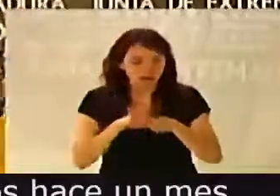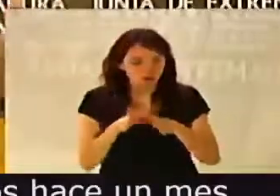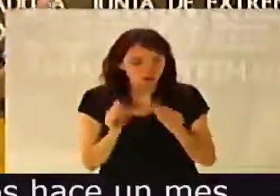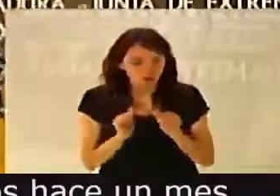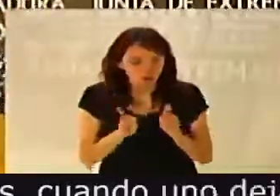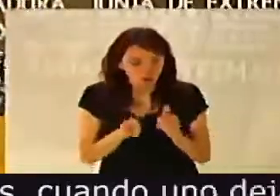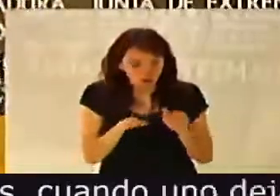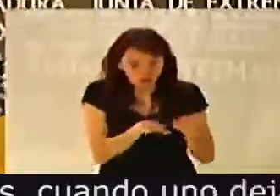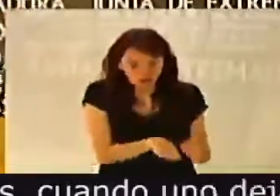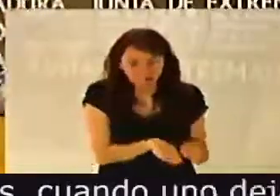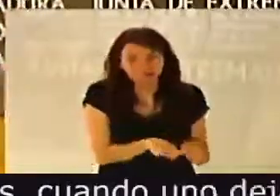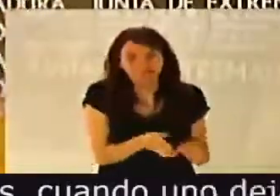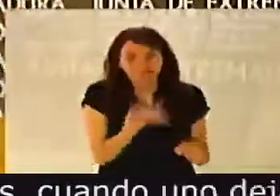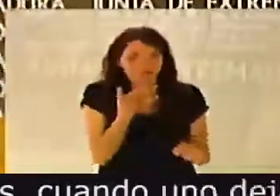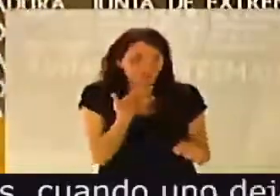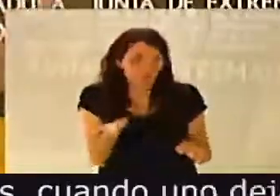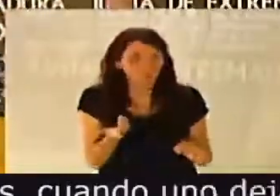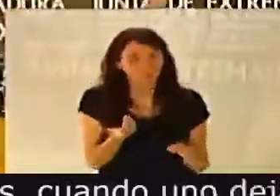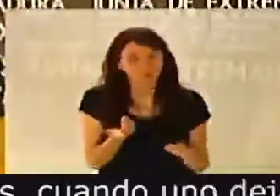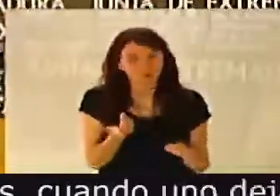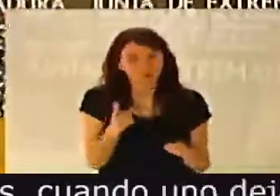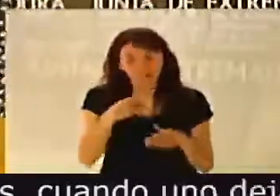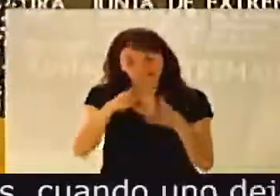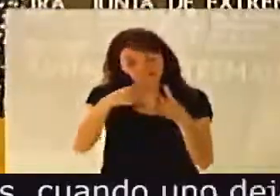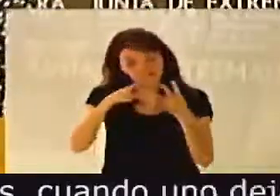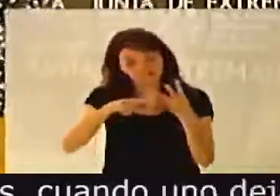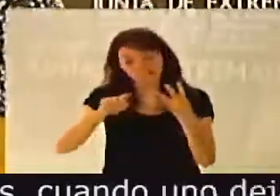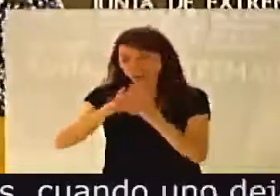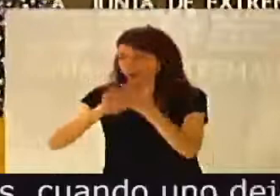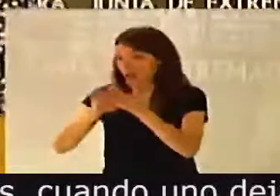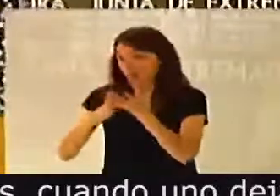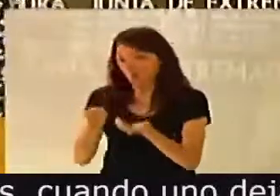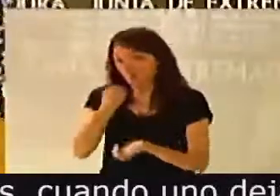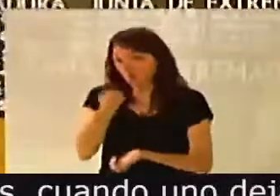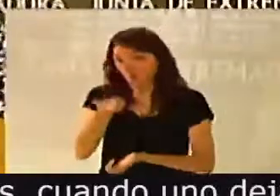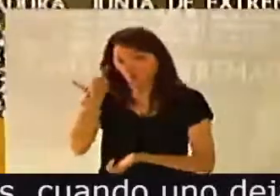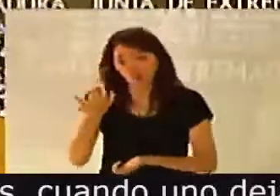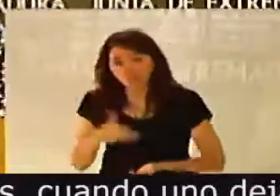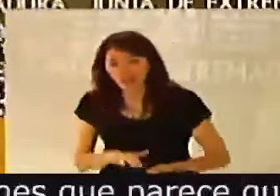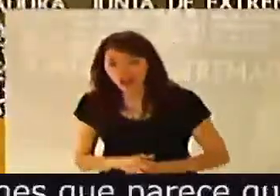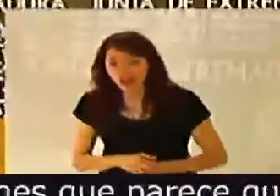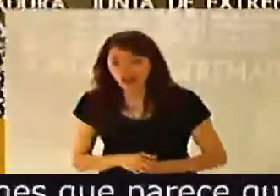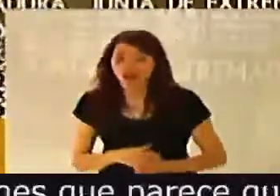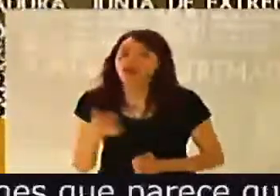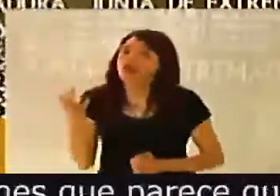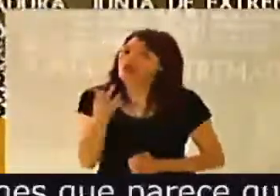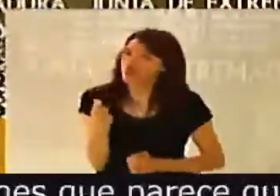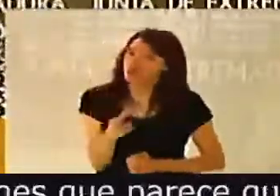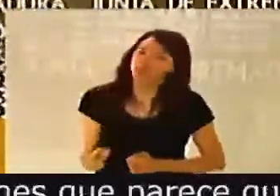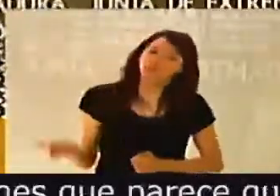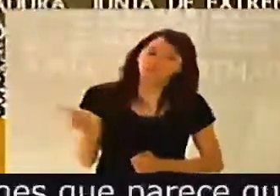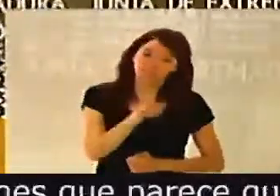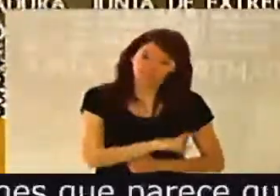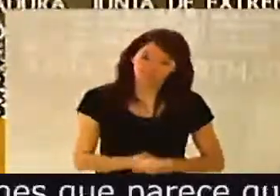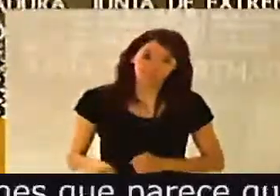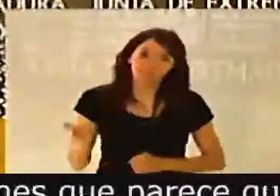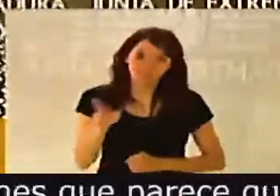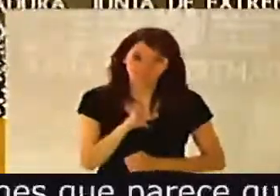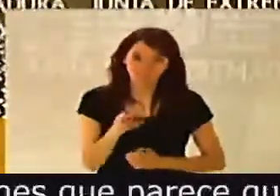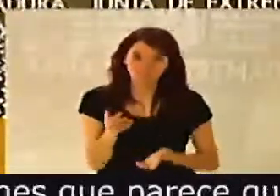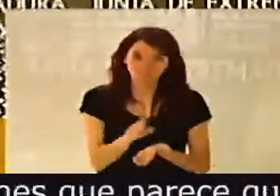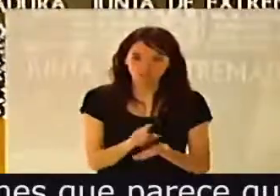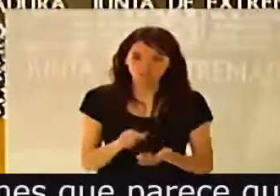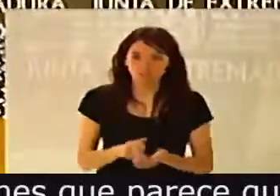las manos. Este tipo de cuestiones, que parece que ya de esto no se habla, pues tenemos que seguir insistiéndole a los ciudadanos de que la prudencia debe